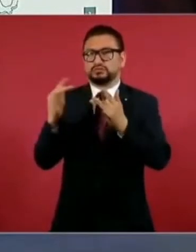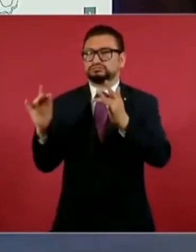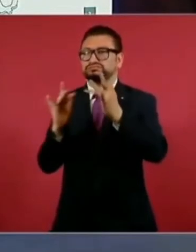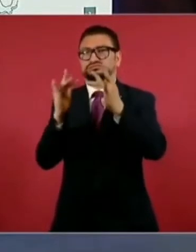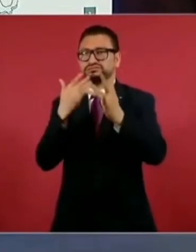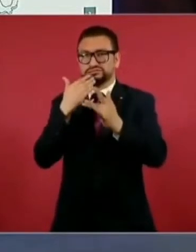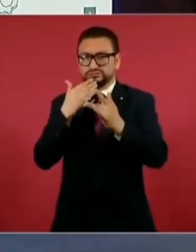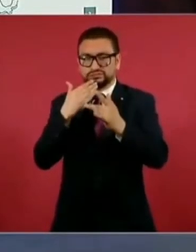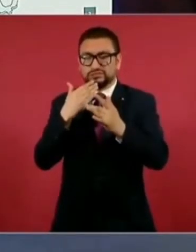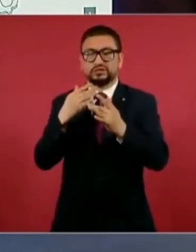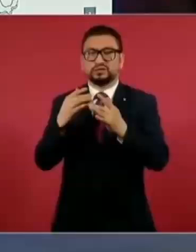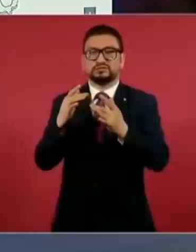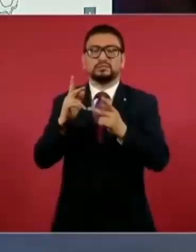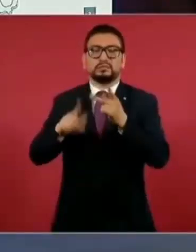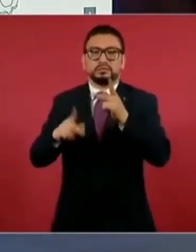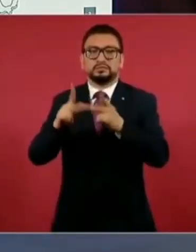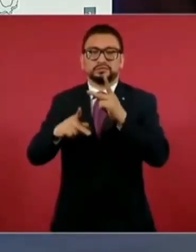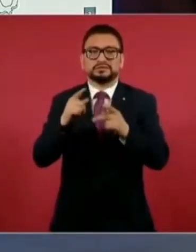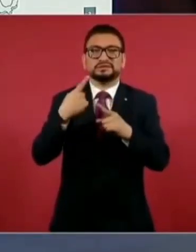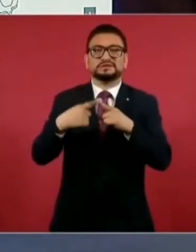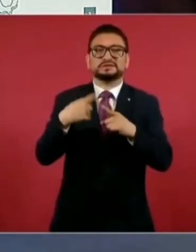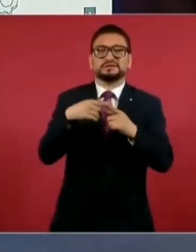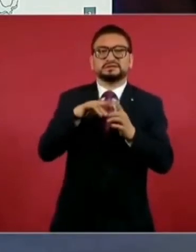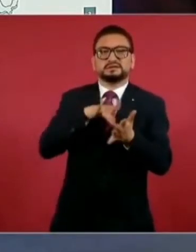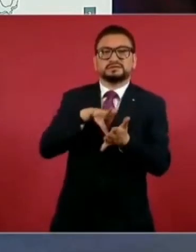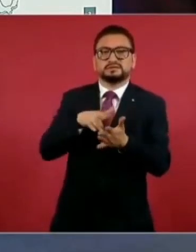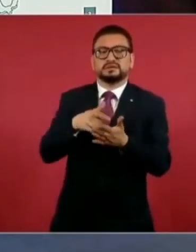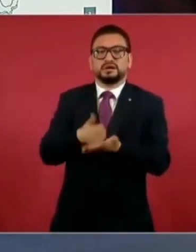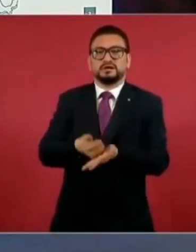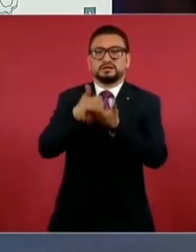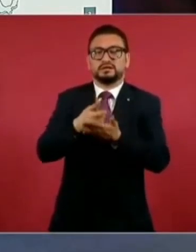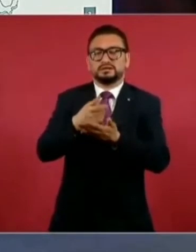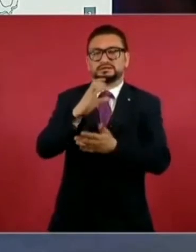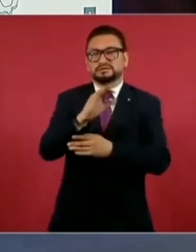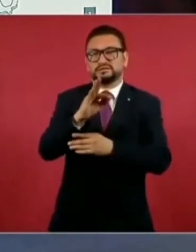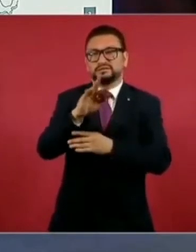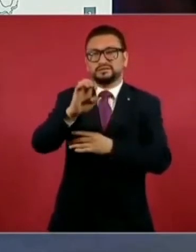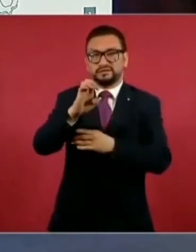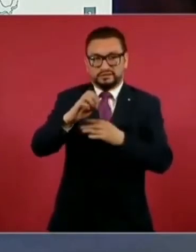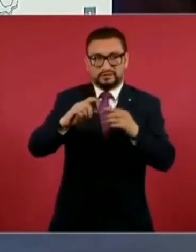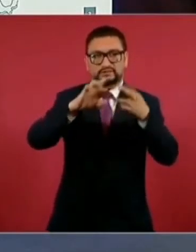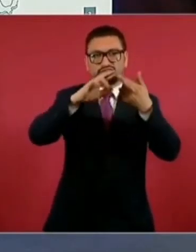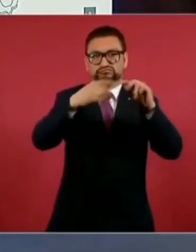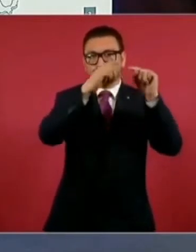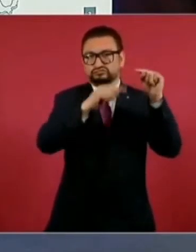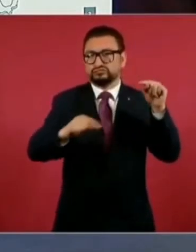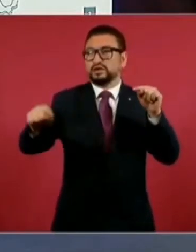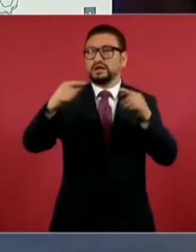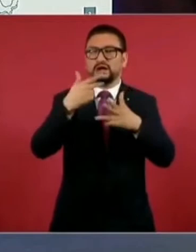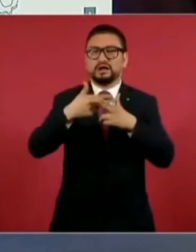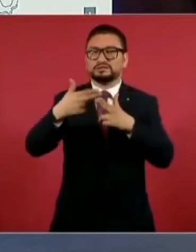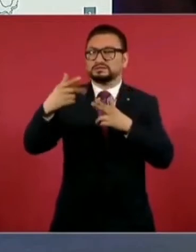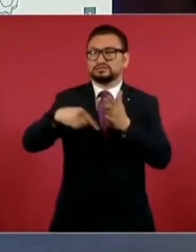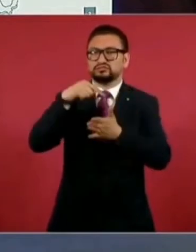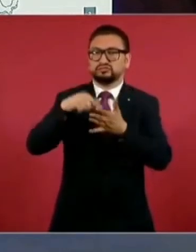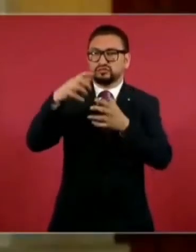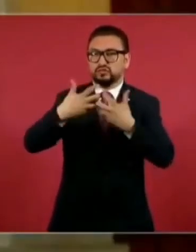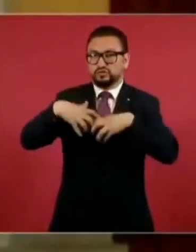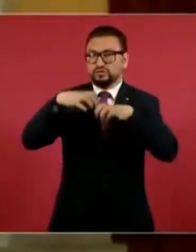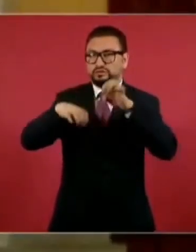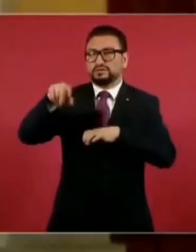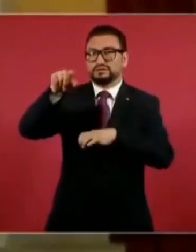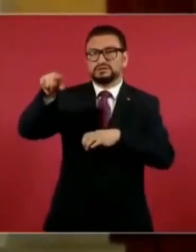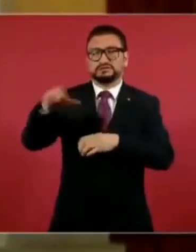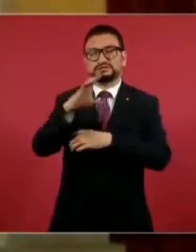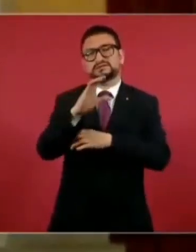así. El respaldo lo hace CFE y quien les lleva la energía hasta el sitio de consumo, hasta sus industrias, es